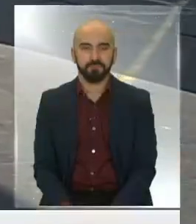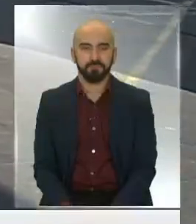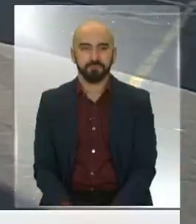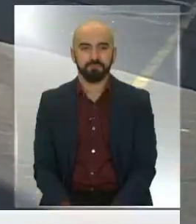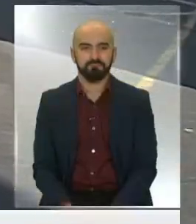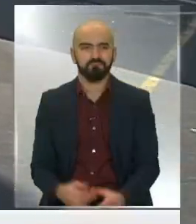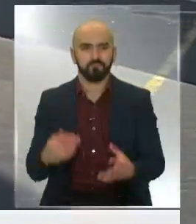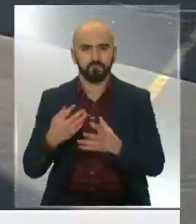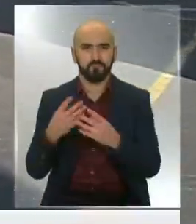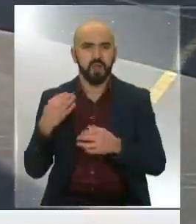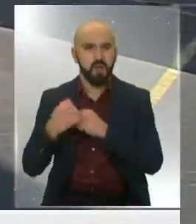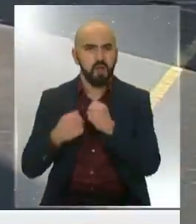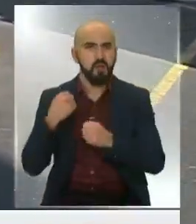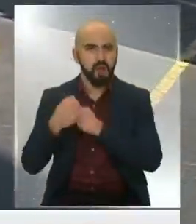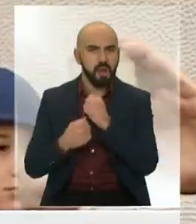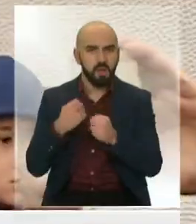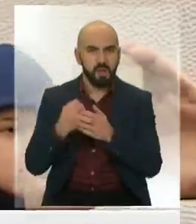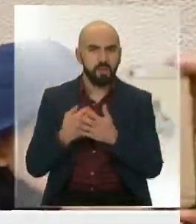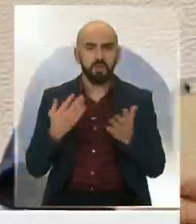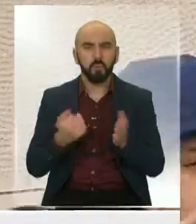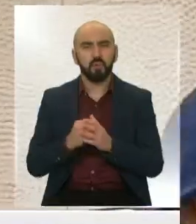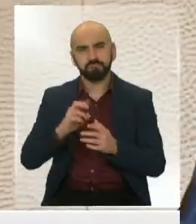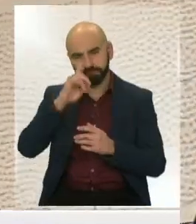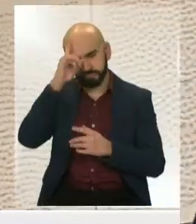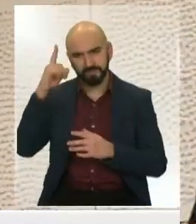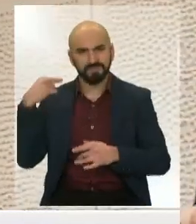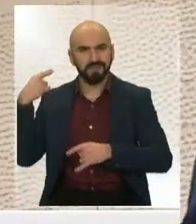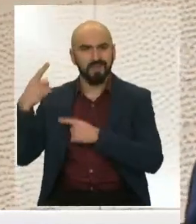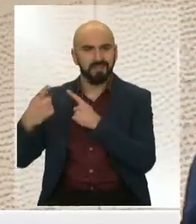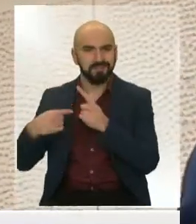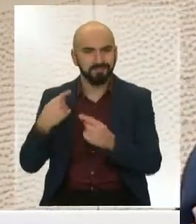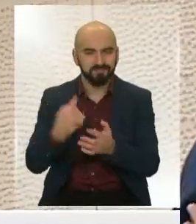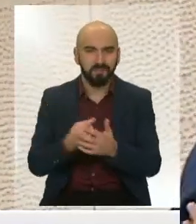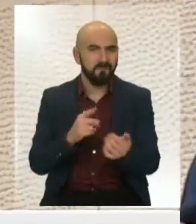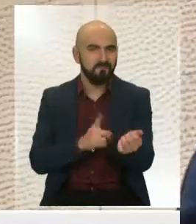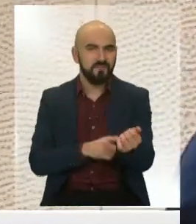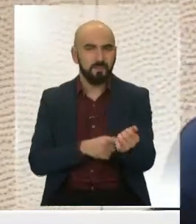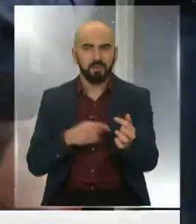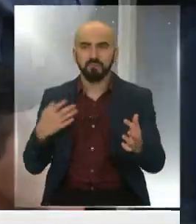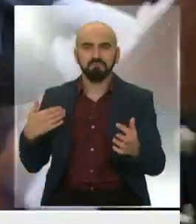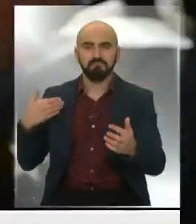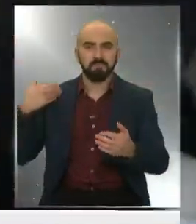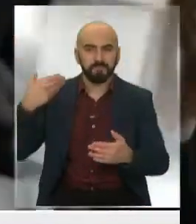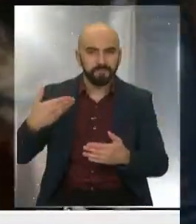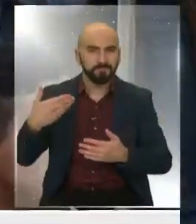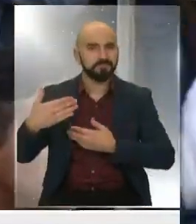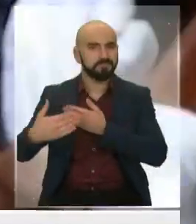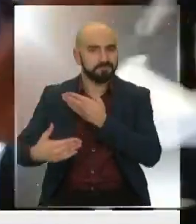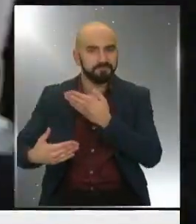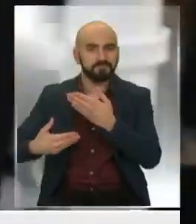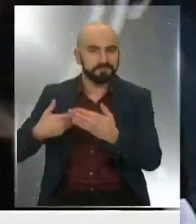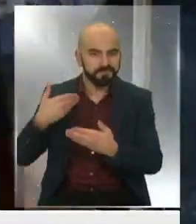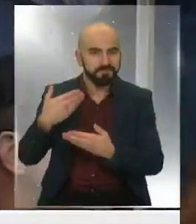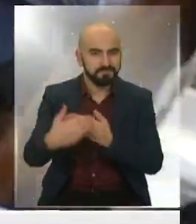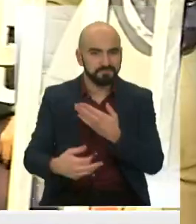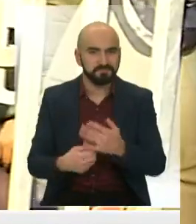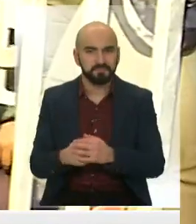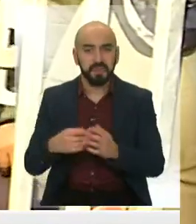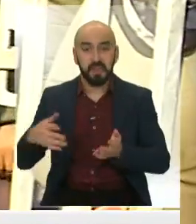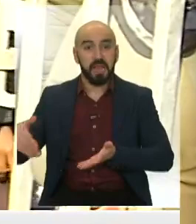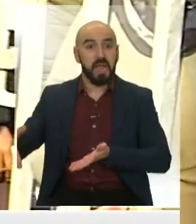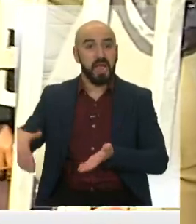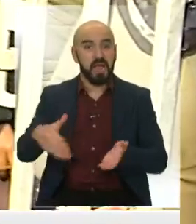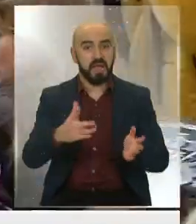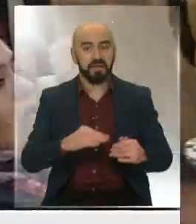Por años, un panorama familiar, una tradición transversal y que se traspasa de generación en generación. Las calles se llenan, el